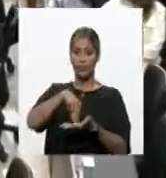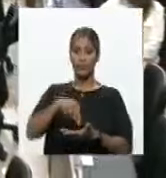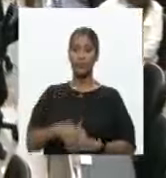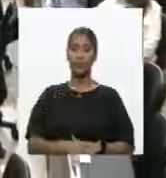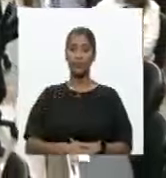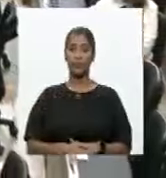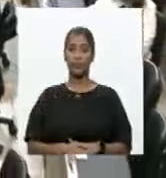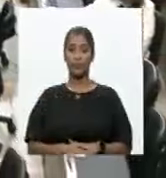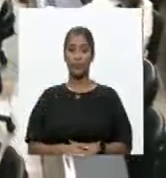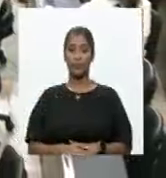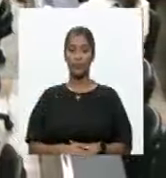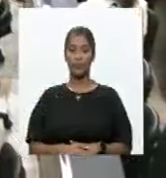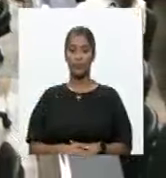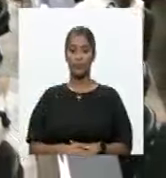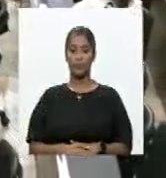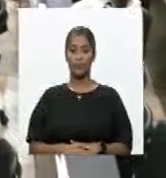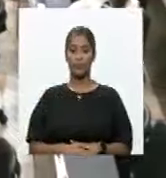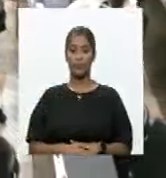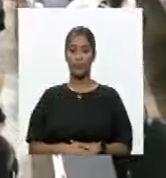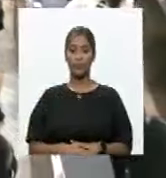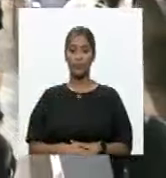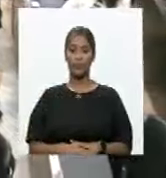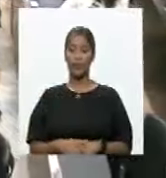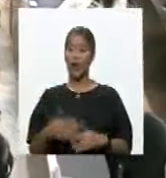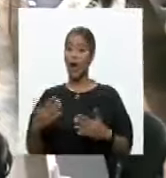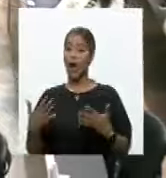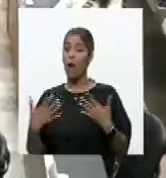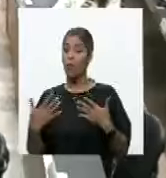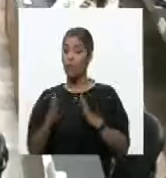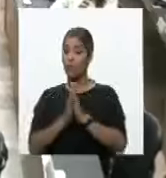Con parsimonia, no hay tiempo que apurarse, diputado.